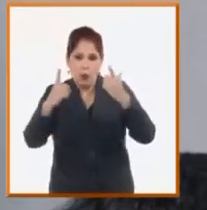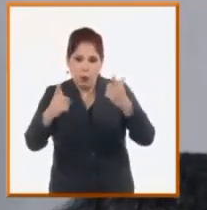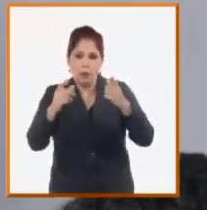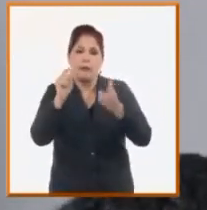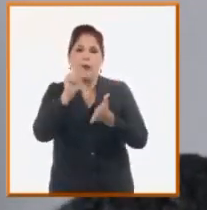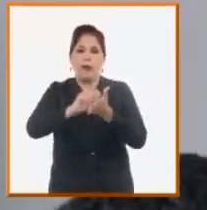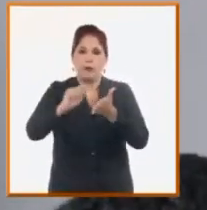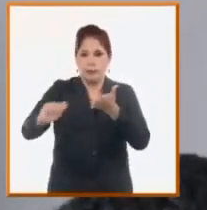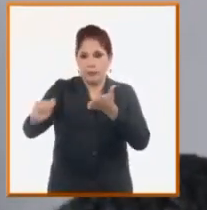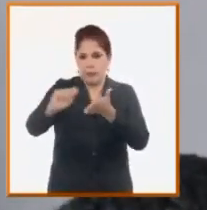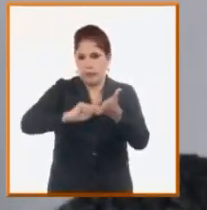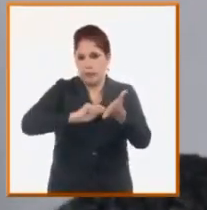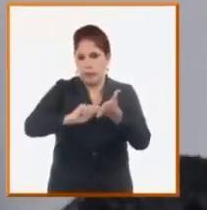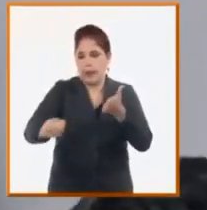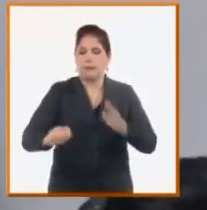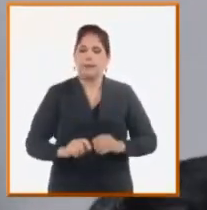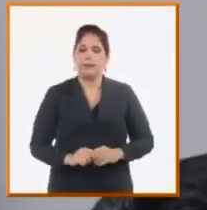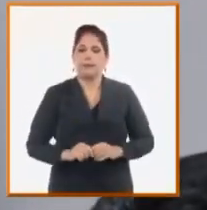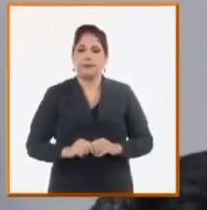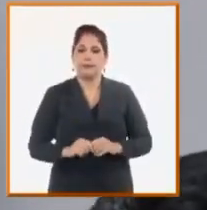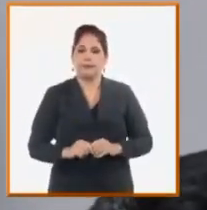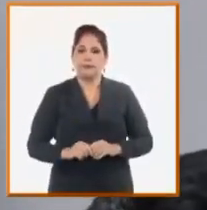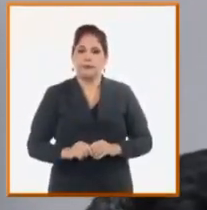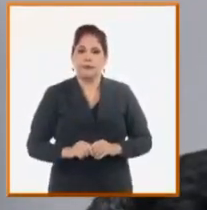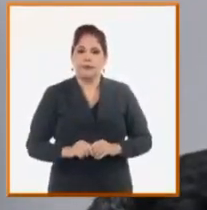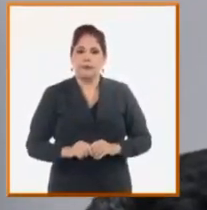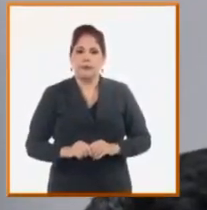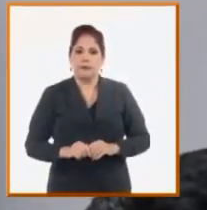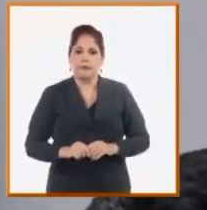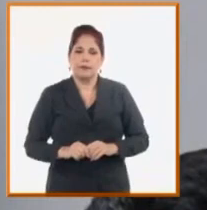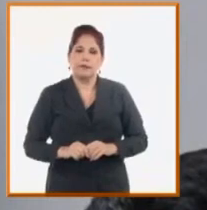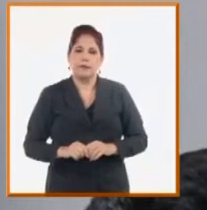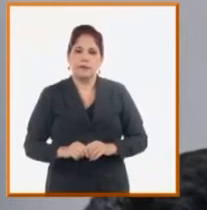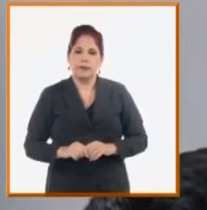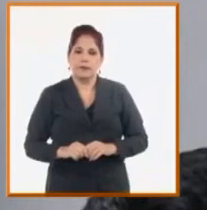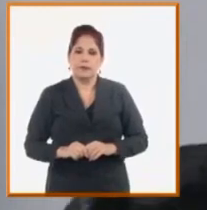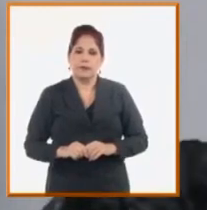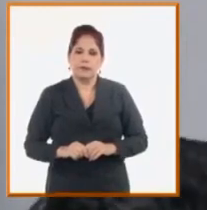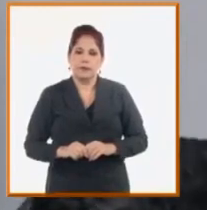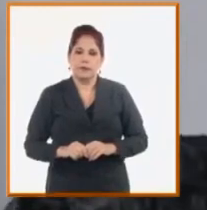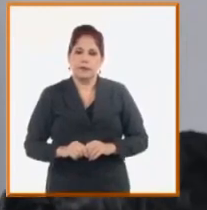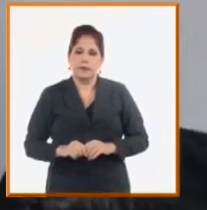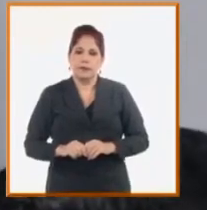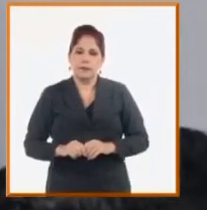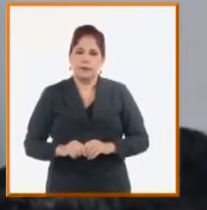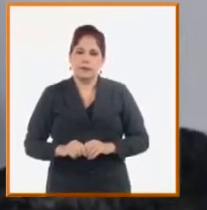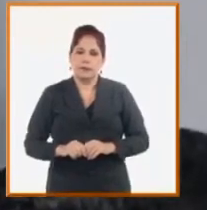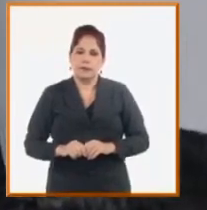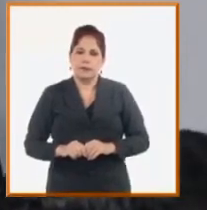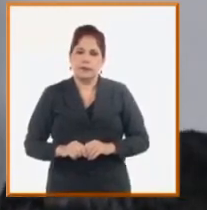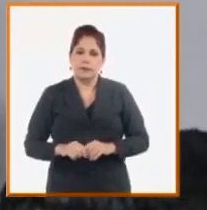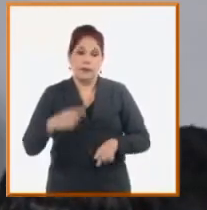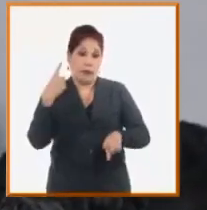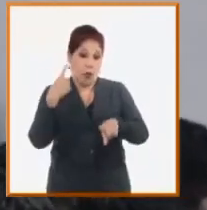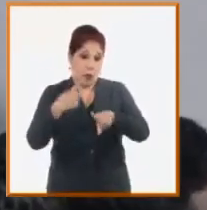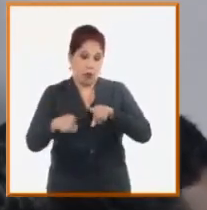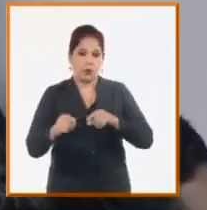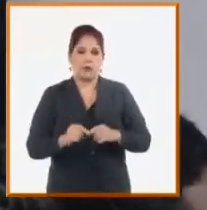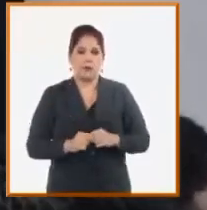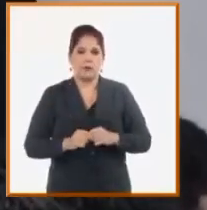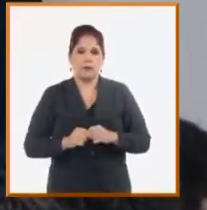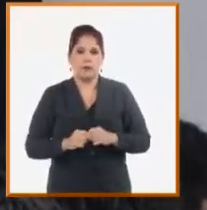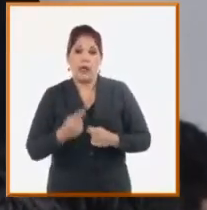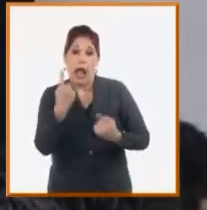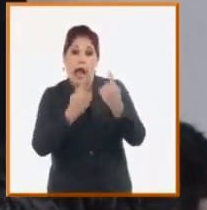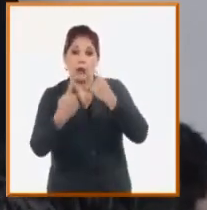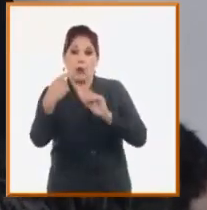esos elementos o esos componentes del desarrollo económico y social territorial. Adelante. Y bueno, hasta aquí algunos de